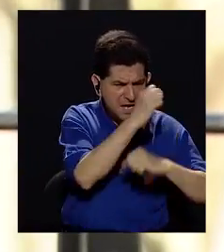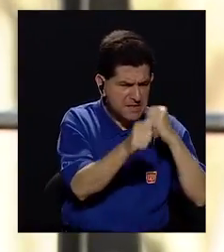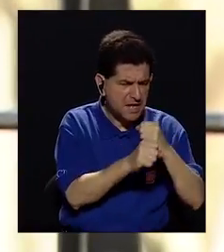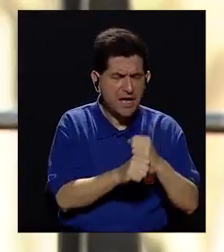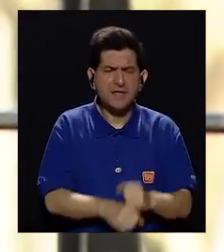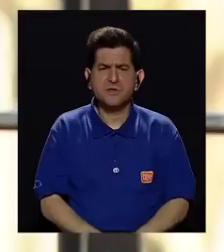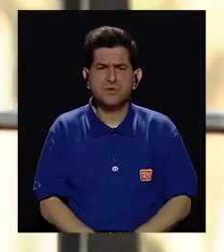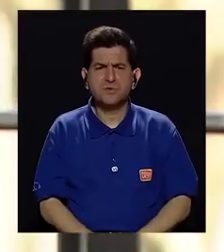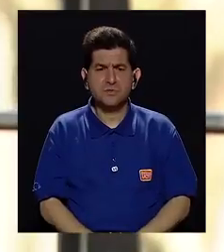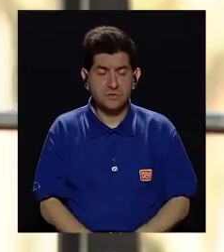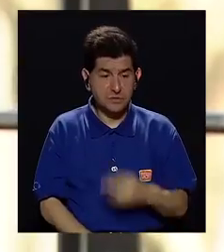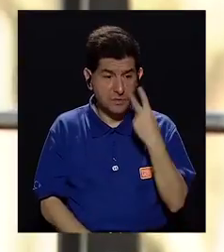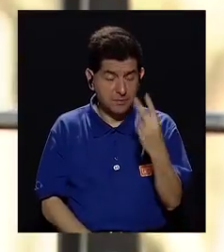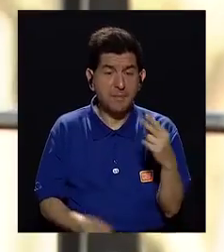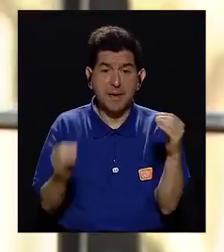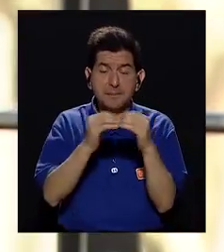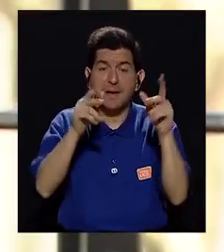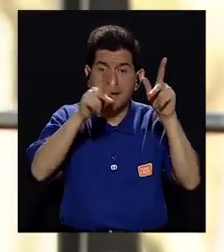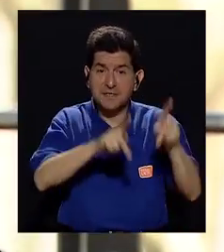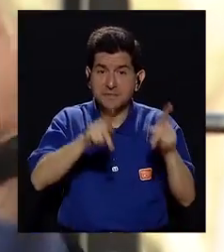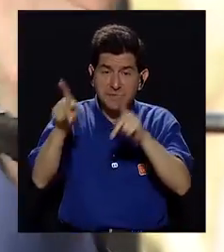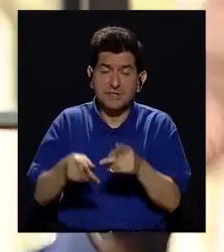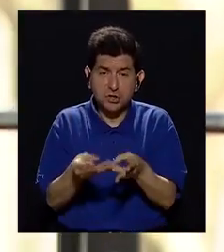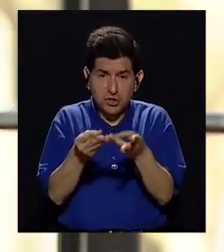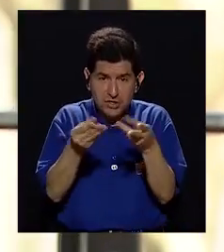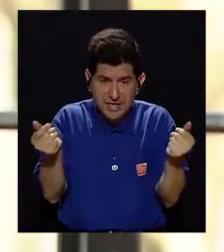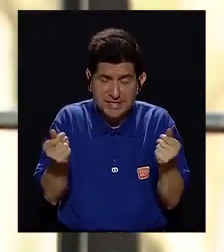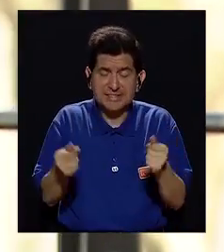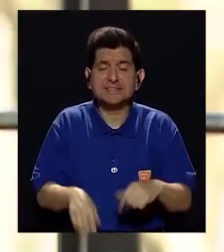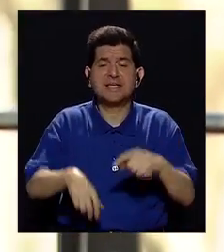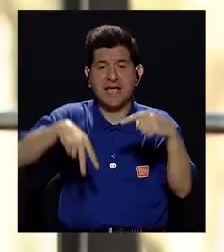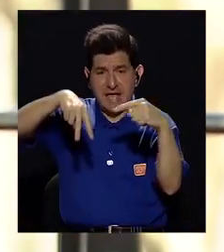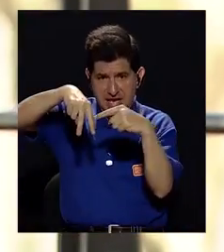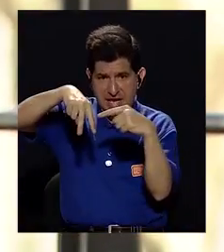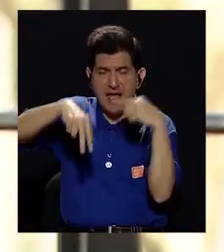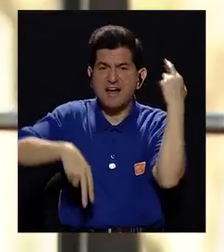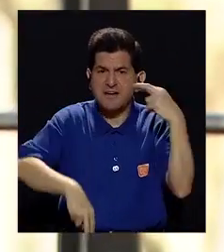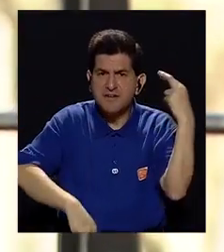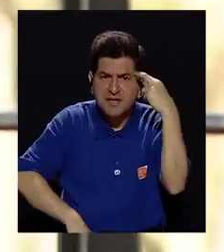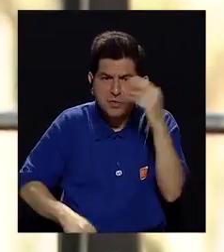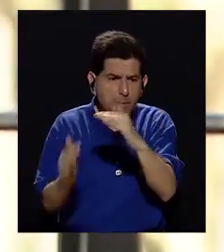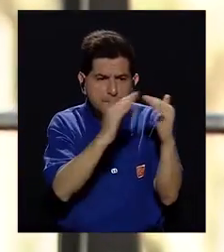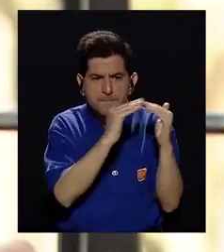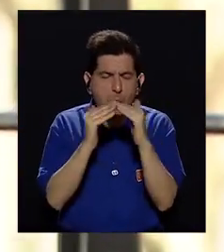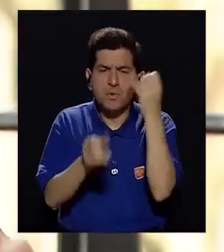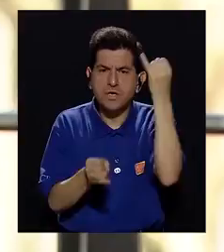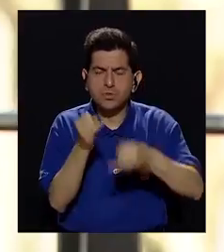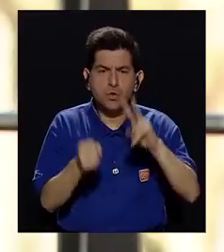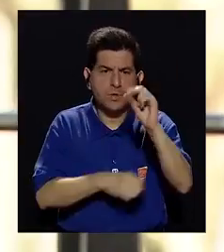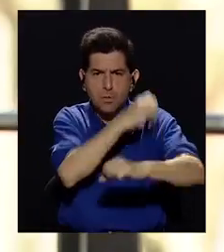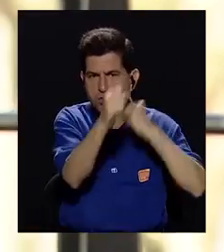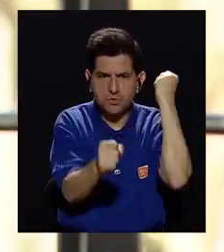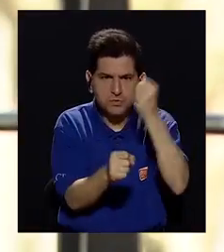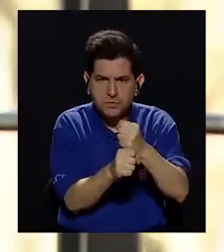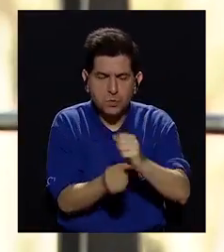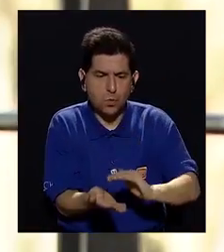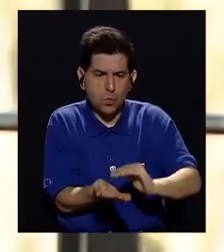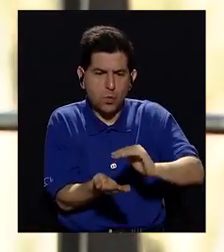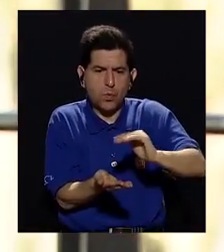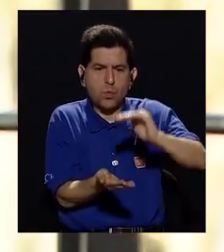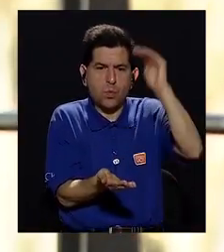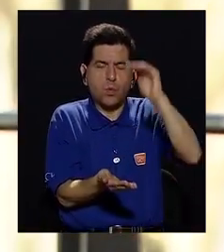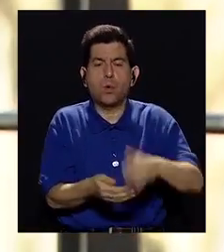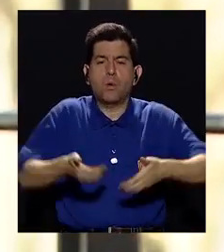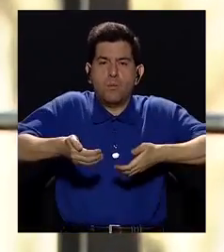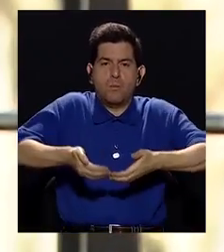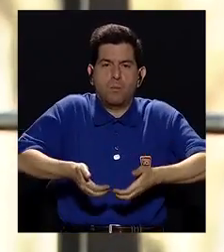una creciente incidencia. Cada vez tenemos más personas con desgaste de rodilla. Y esto se da a que la población en los últimos 20 años ha venido en